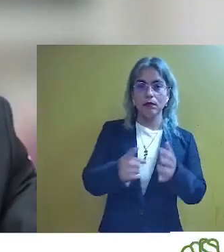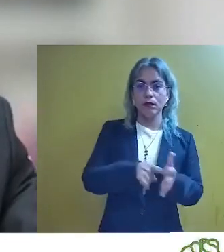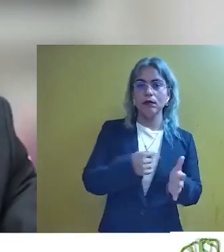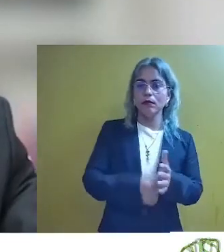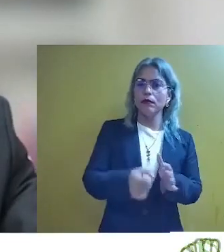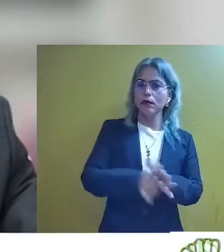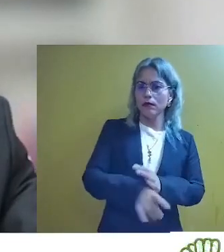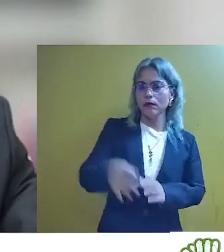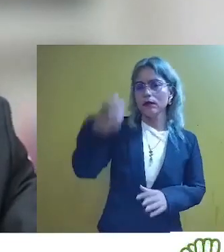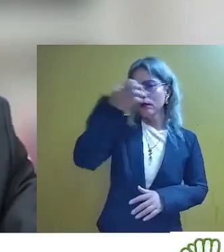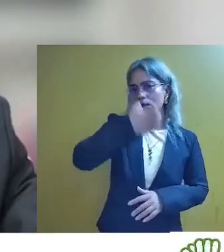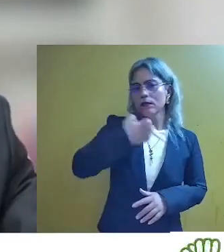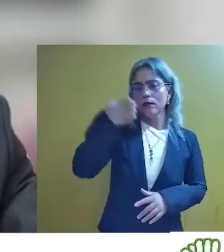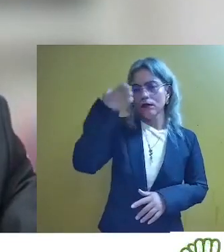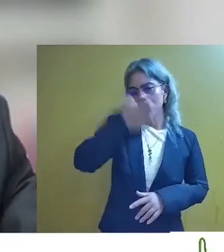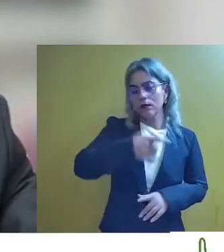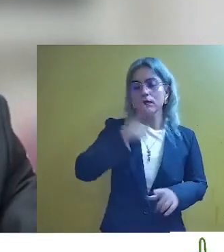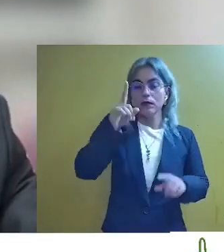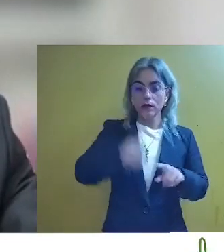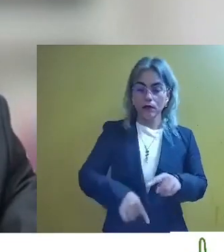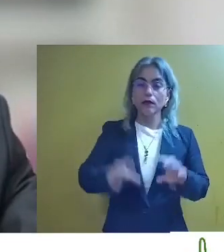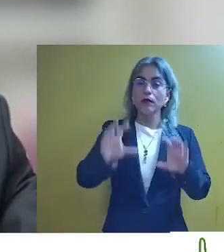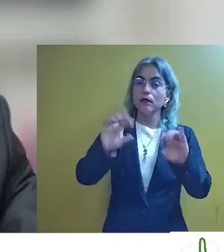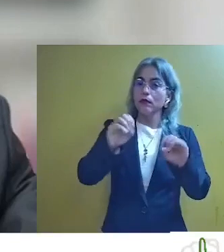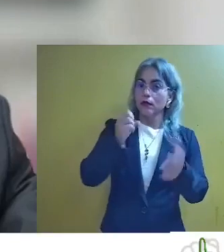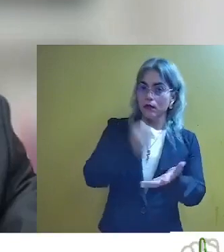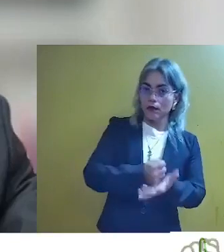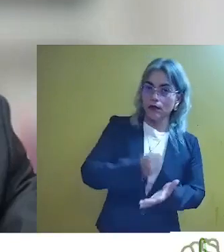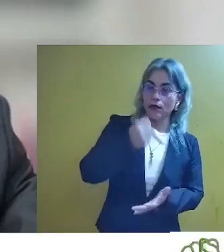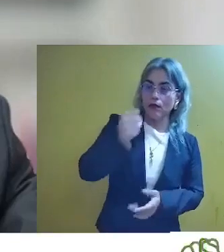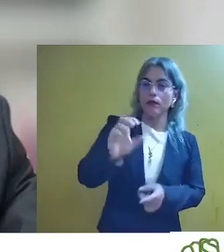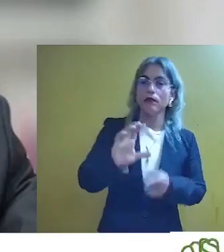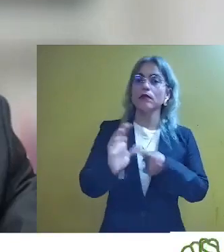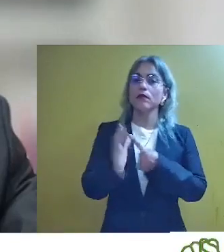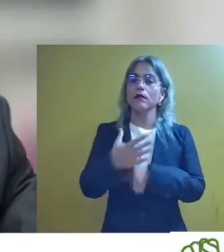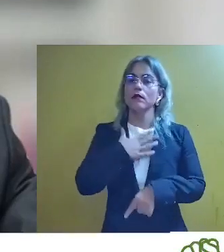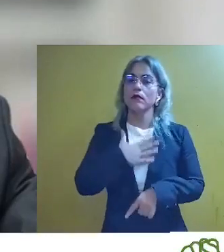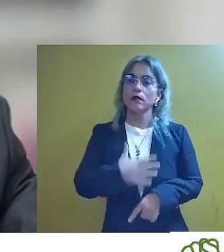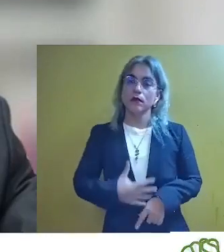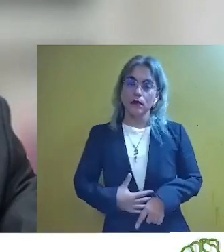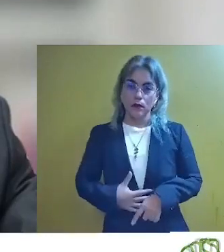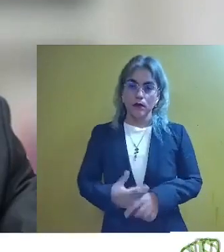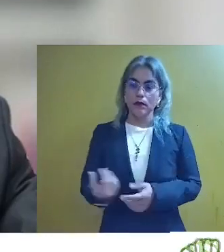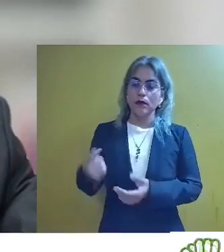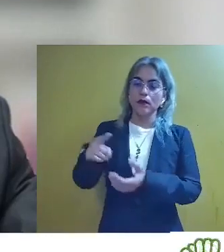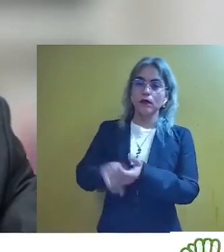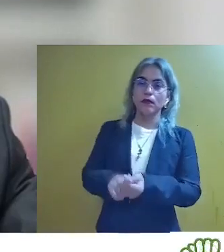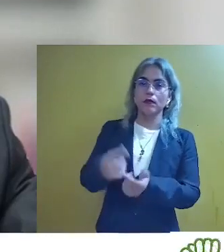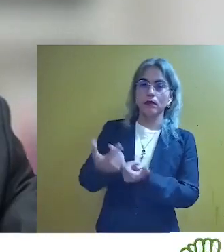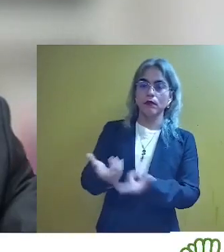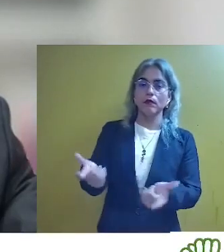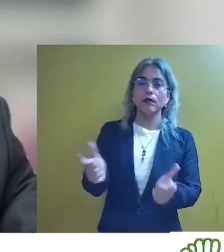caso revoque la legalidad de la resolución emitida por la Comisión de Justicia Intrapartidaria en el expediente